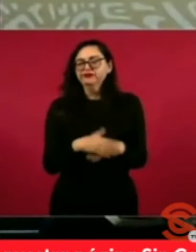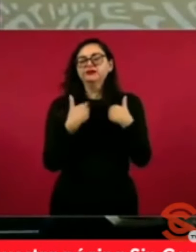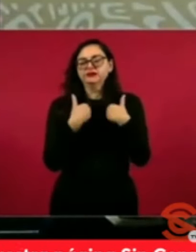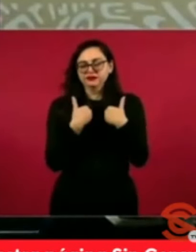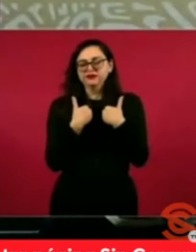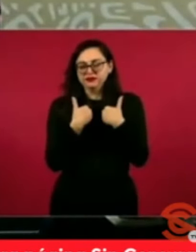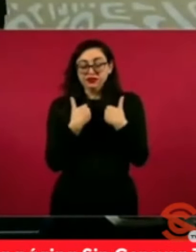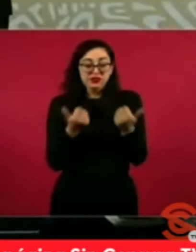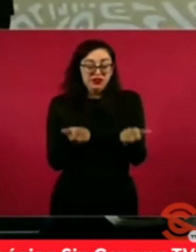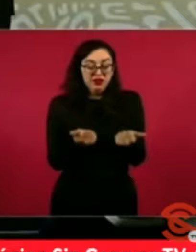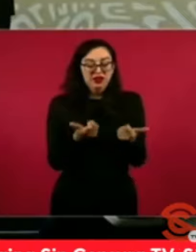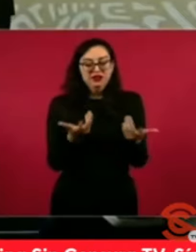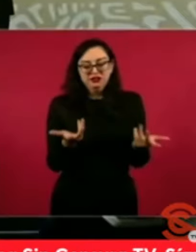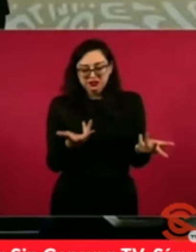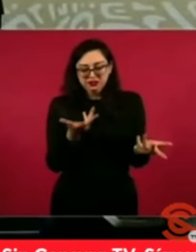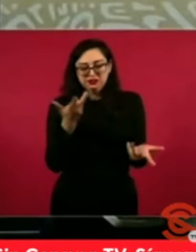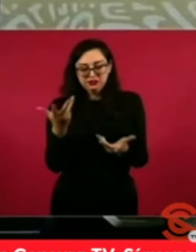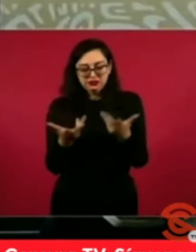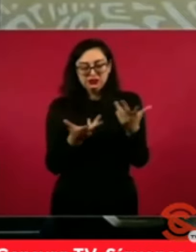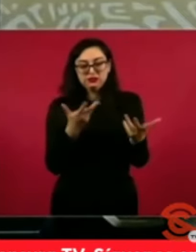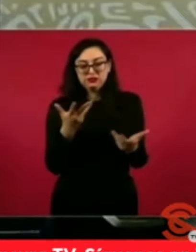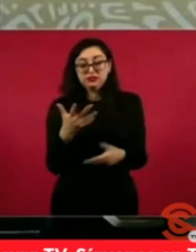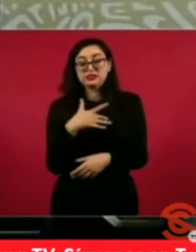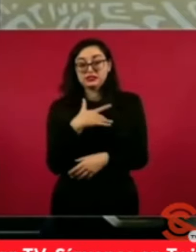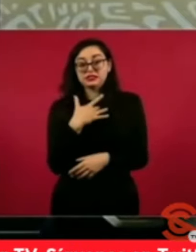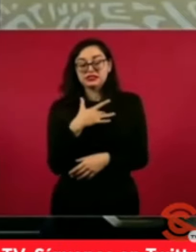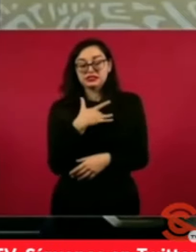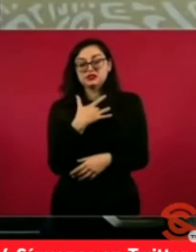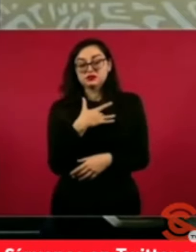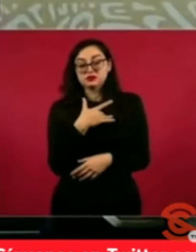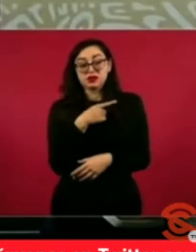porque estoy viendo que está leyendo